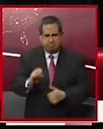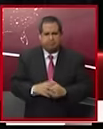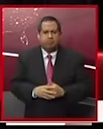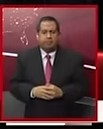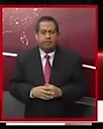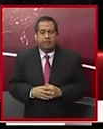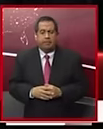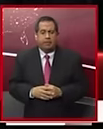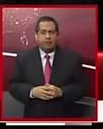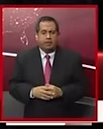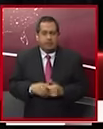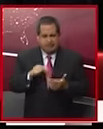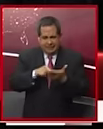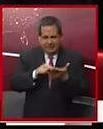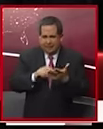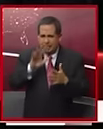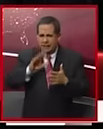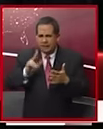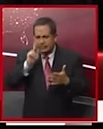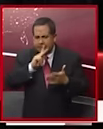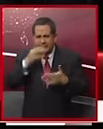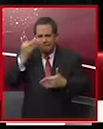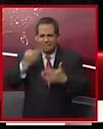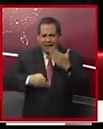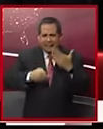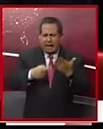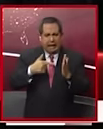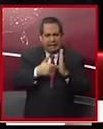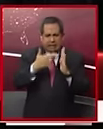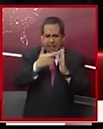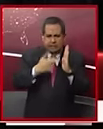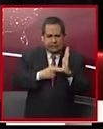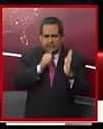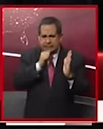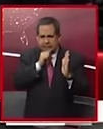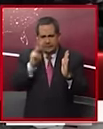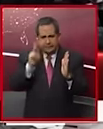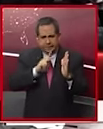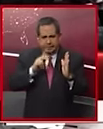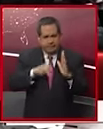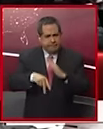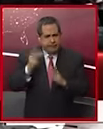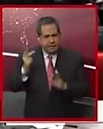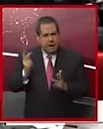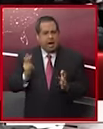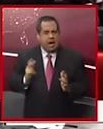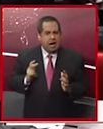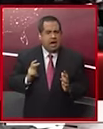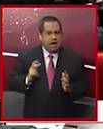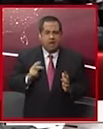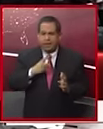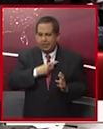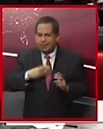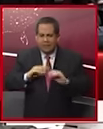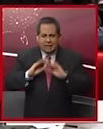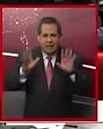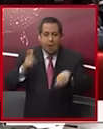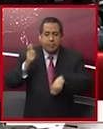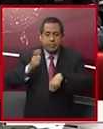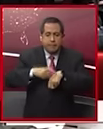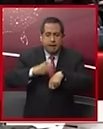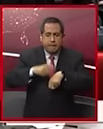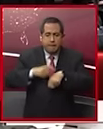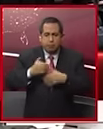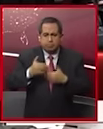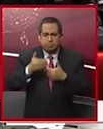Creemos que es un vacío que hay que llenar en este reglamento, porque es importante definir los tiempos ya para